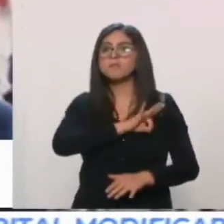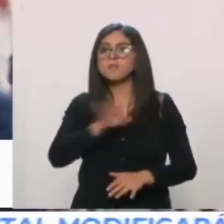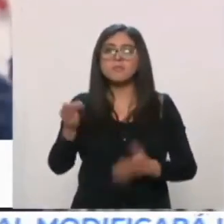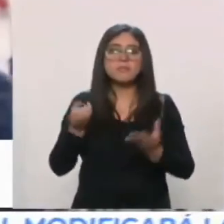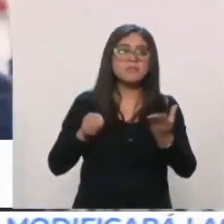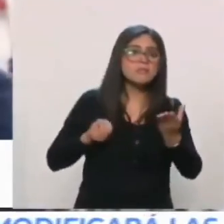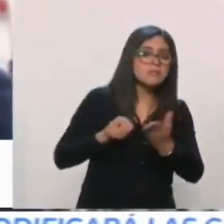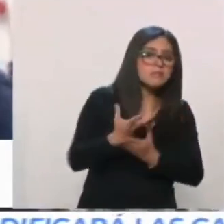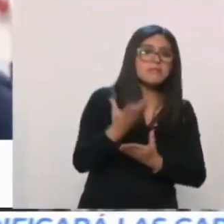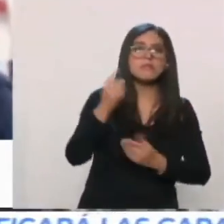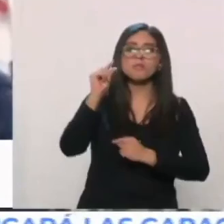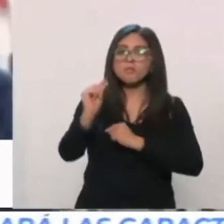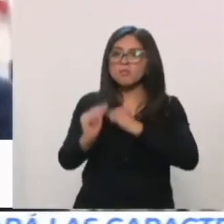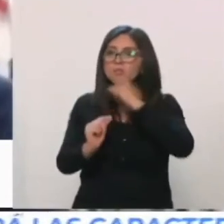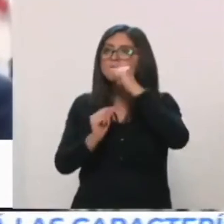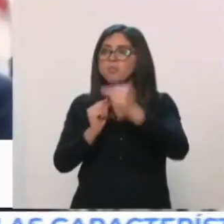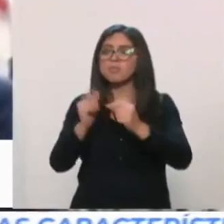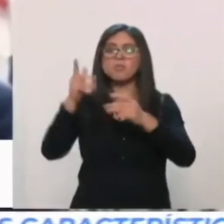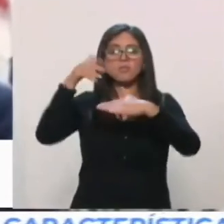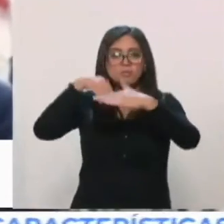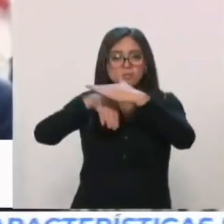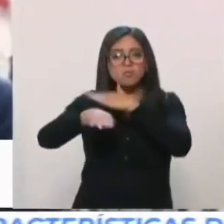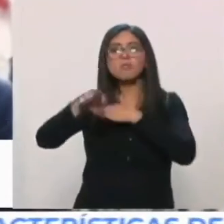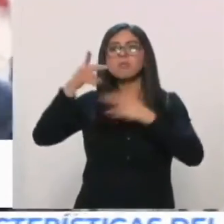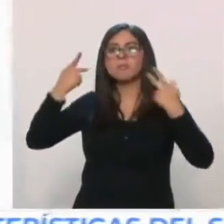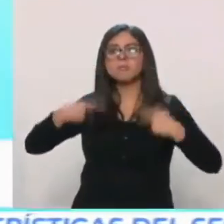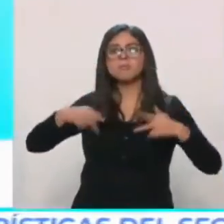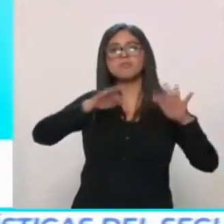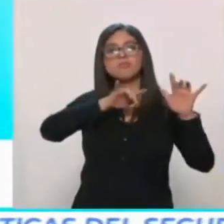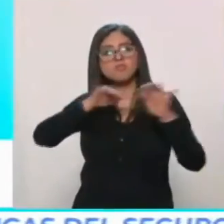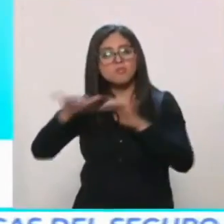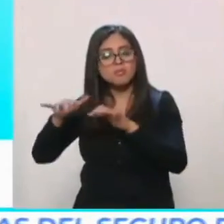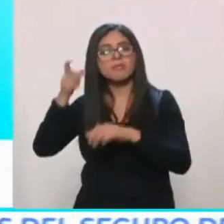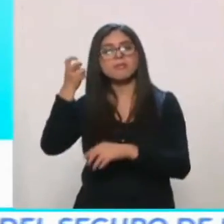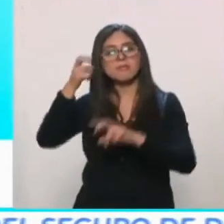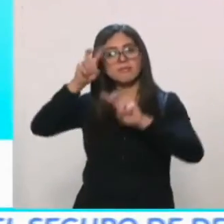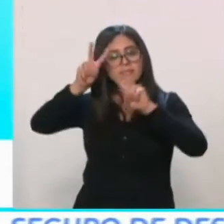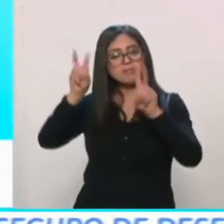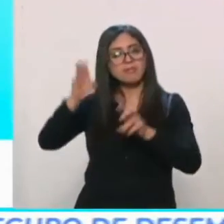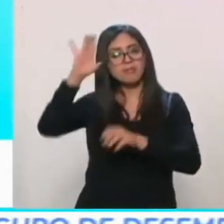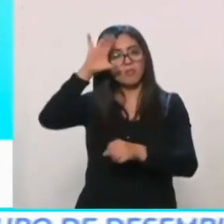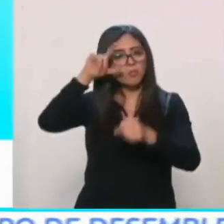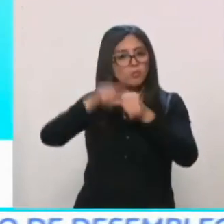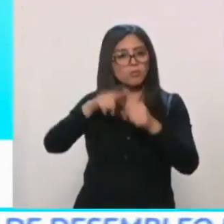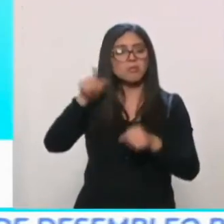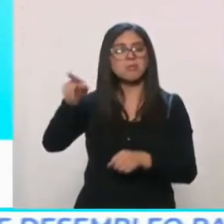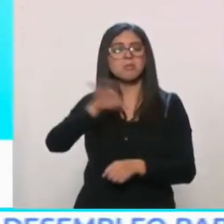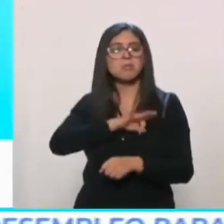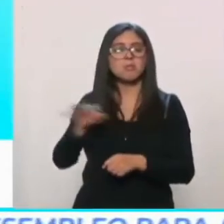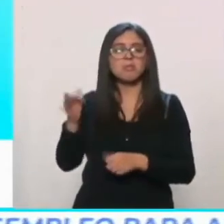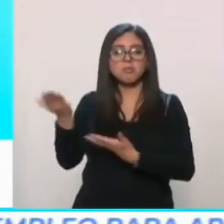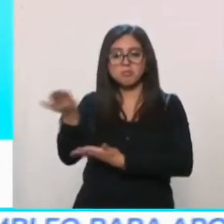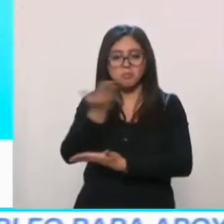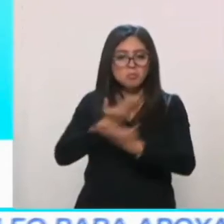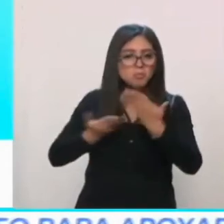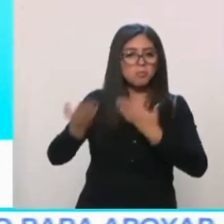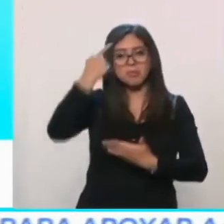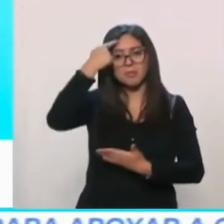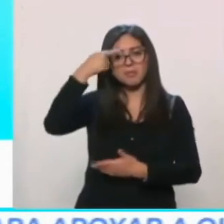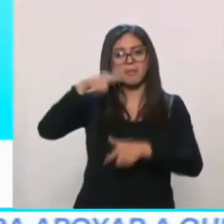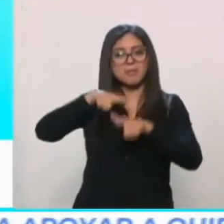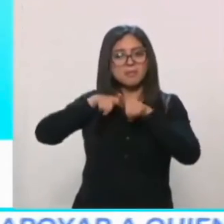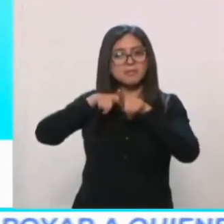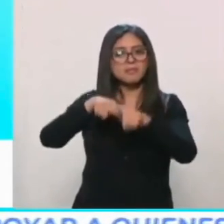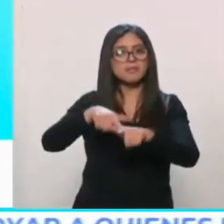público, ese espacio cívico que tiene que ser activado por la cultura, creo que hay ahí una oportunidad de compartir estos aprendizajes entre